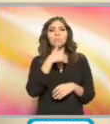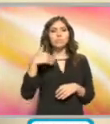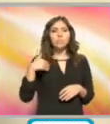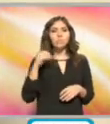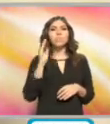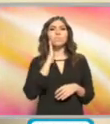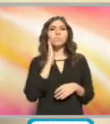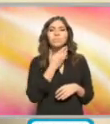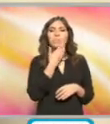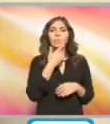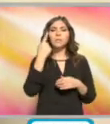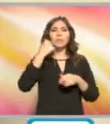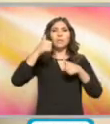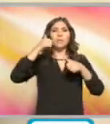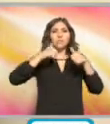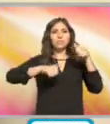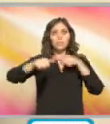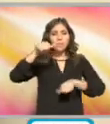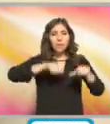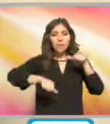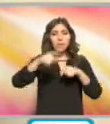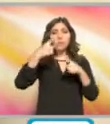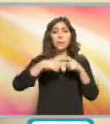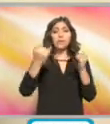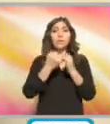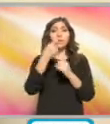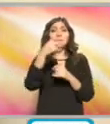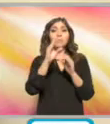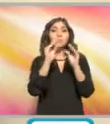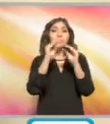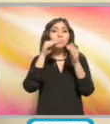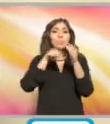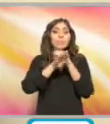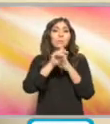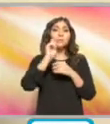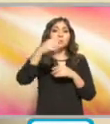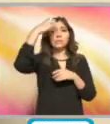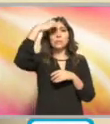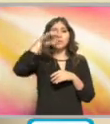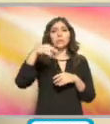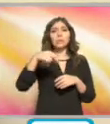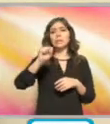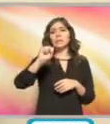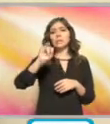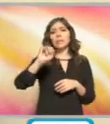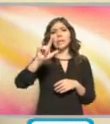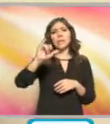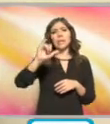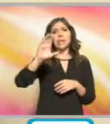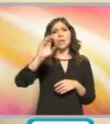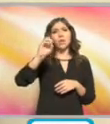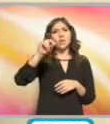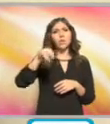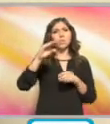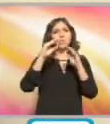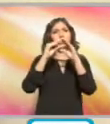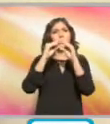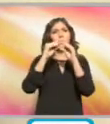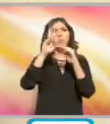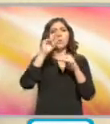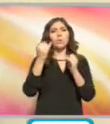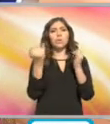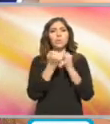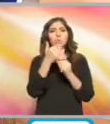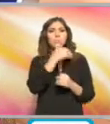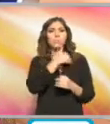donde, como es un objeto extraño Claro. que se coloca en el cuerpo, ¿De qué es? puede haber, es silicón, pero es un silicón rígido, Ok. no es como el